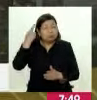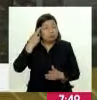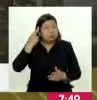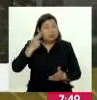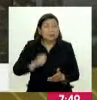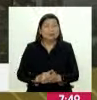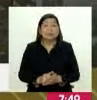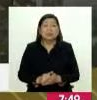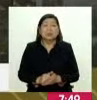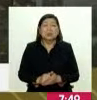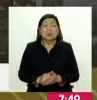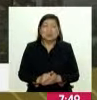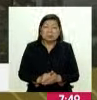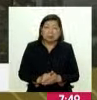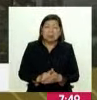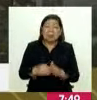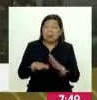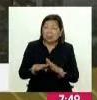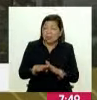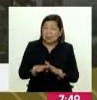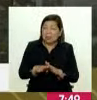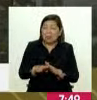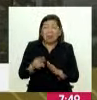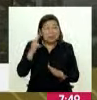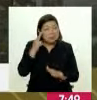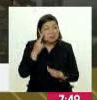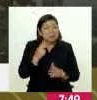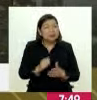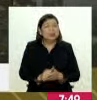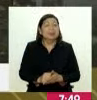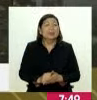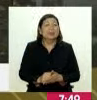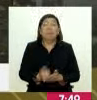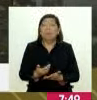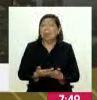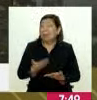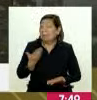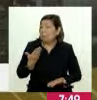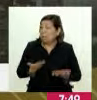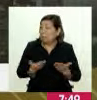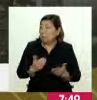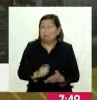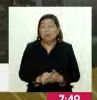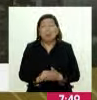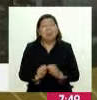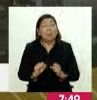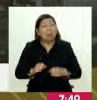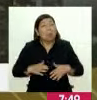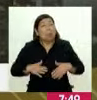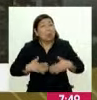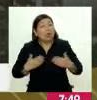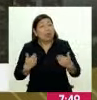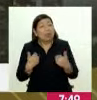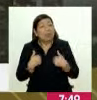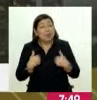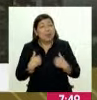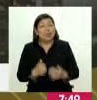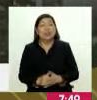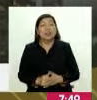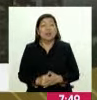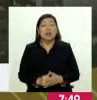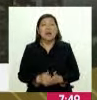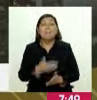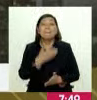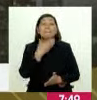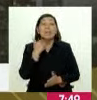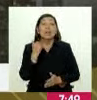razonablemente, dentro, o sea, de lo razonable. O sea, me parece que podríamos tener, o sea, de hecho, una